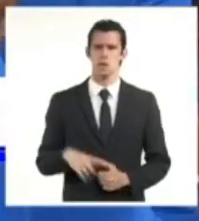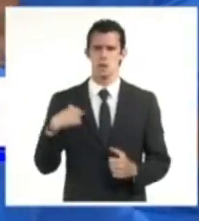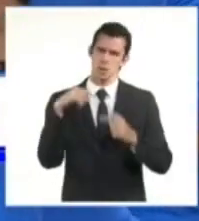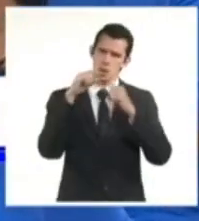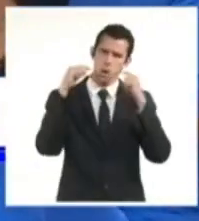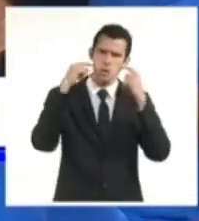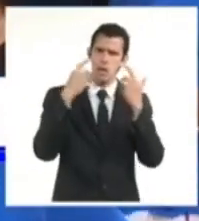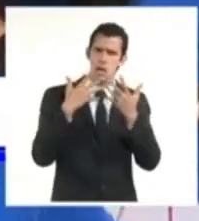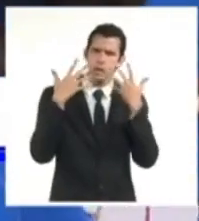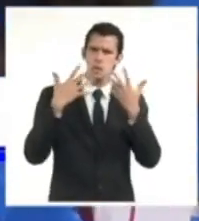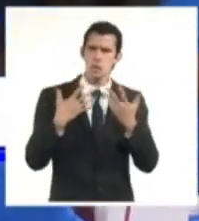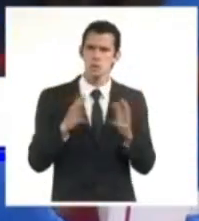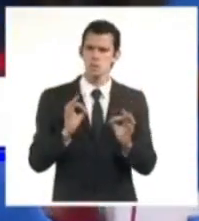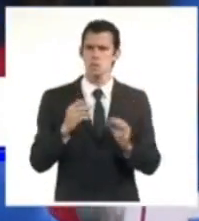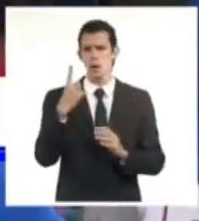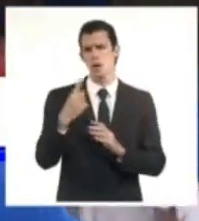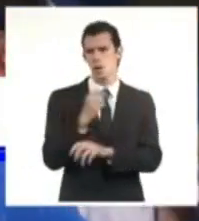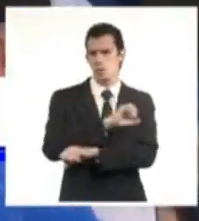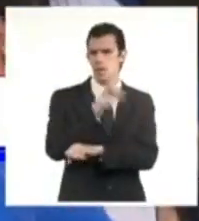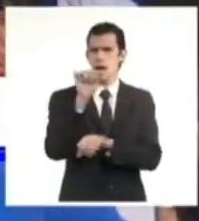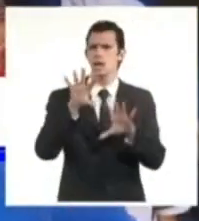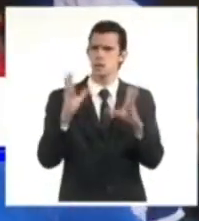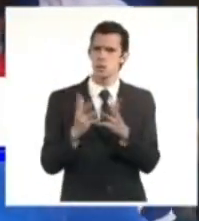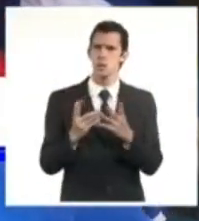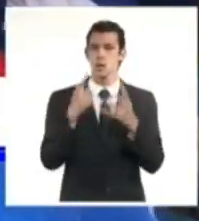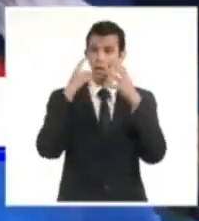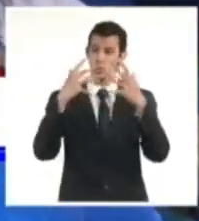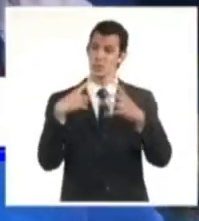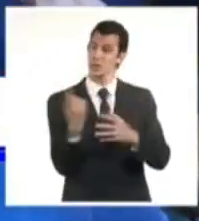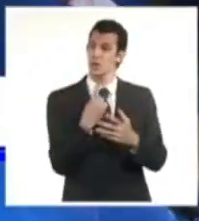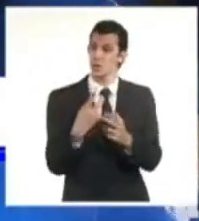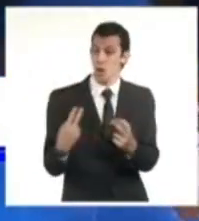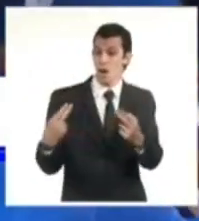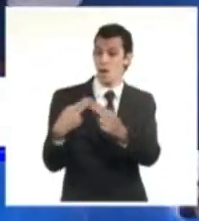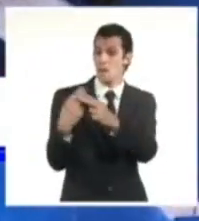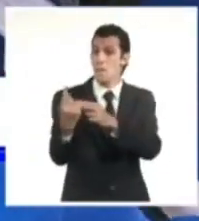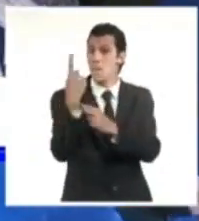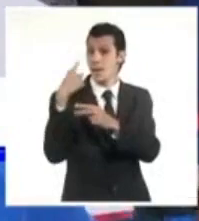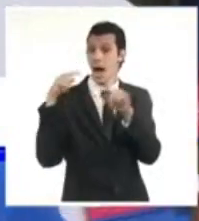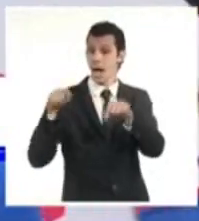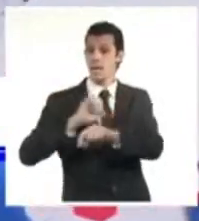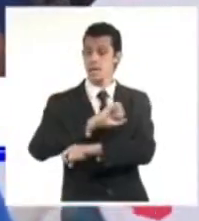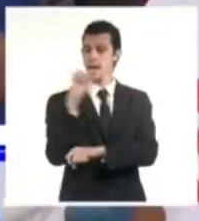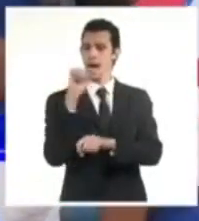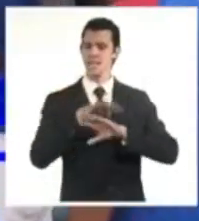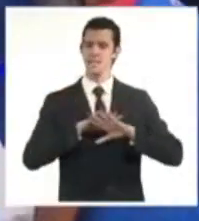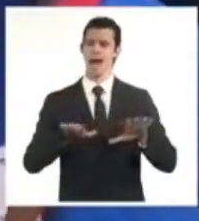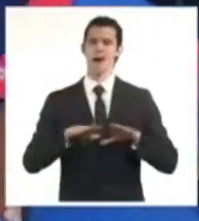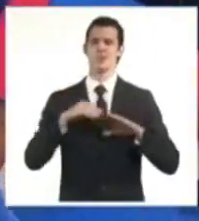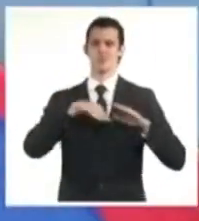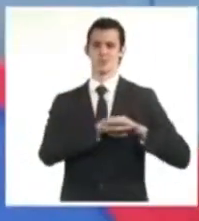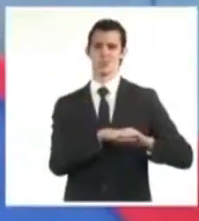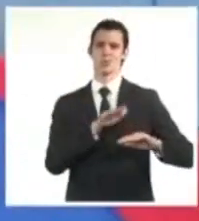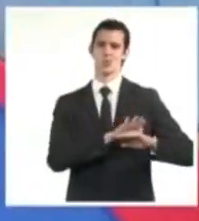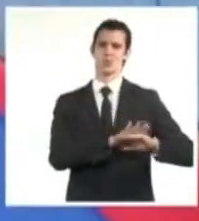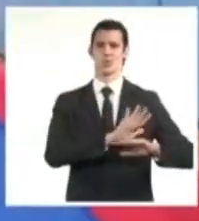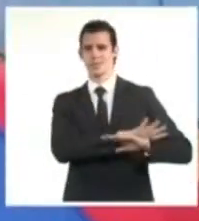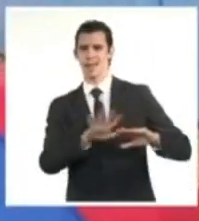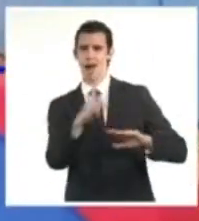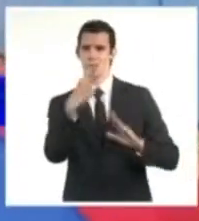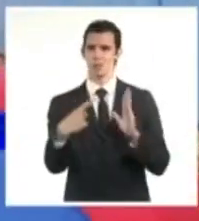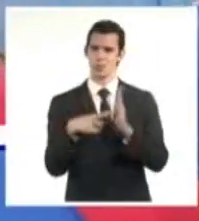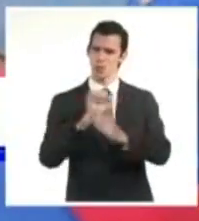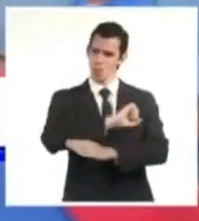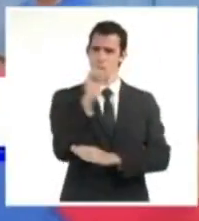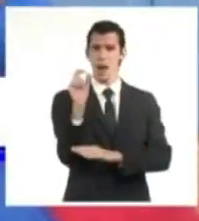victoria. Era importante para nosotros ganar el primer juego y gracias a Dios nos salieron bien las cosas y pudimos lograr la primera victoria para el equipo. Fue un buen juego